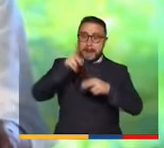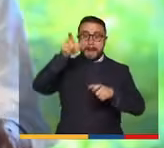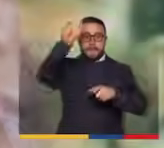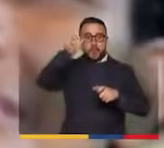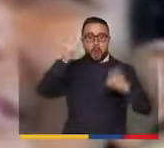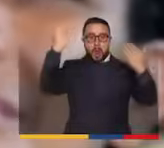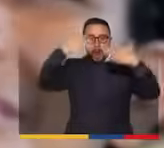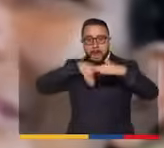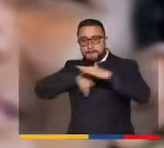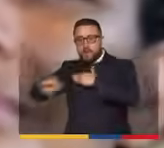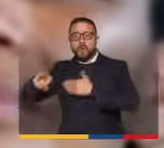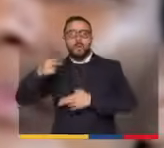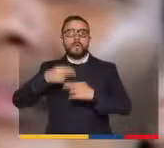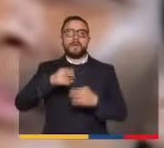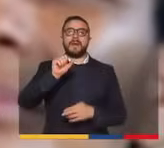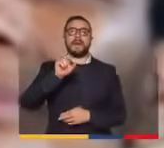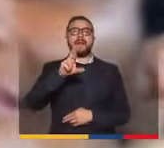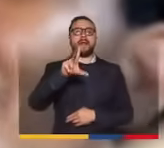Carlos Arturo Marulanda.